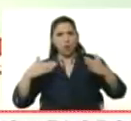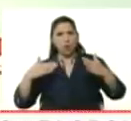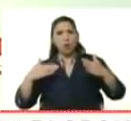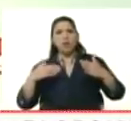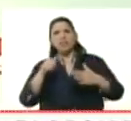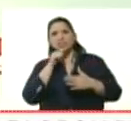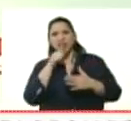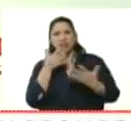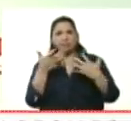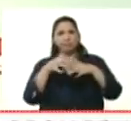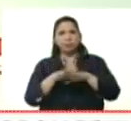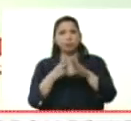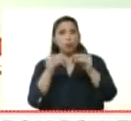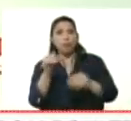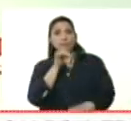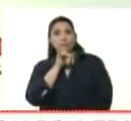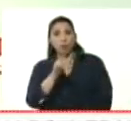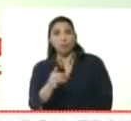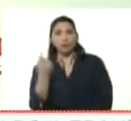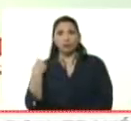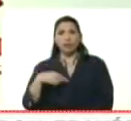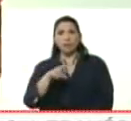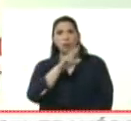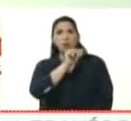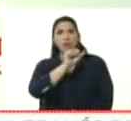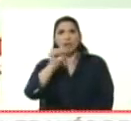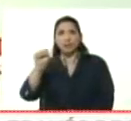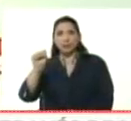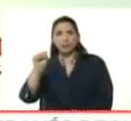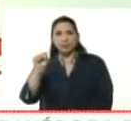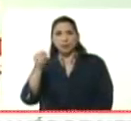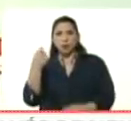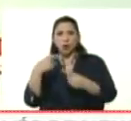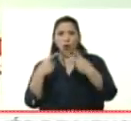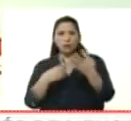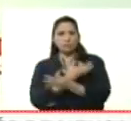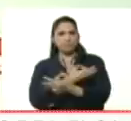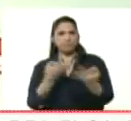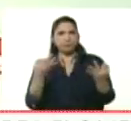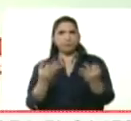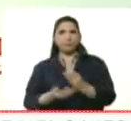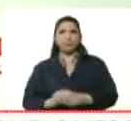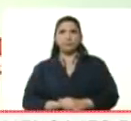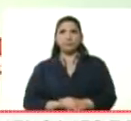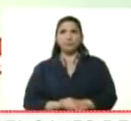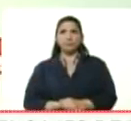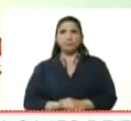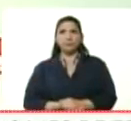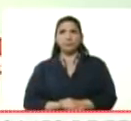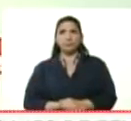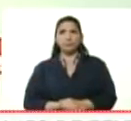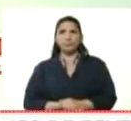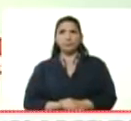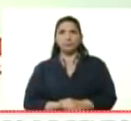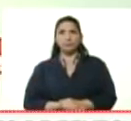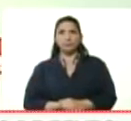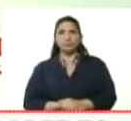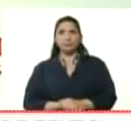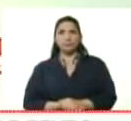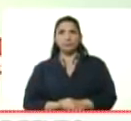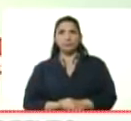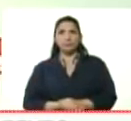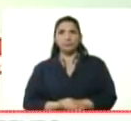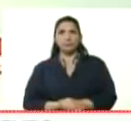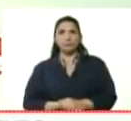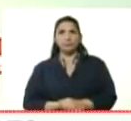aliados toda la información que tenemos en las RAS. La RAS es una cosa extraordinaria, pero uno, Geraldine, es una cosa de